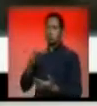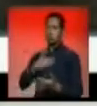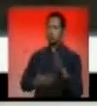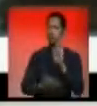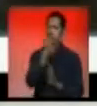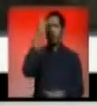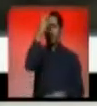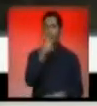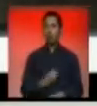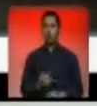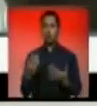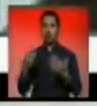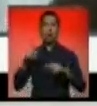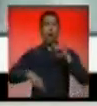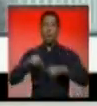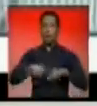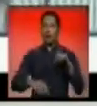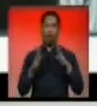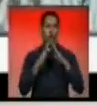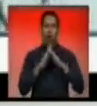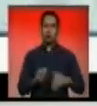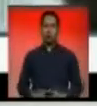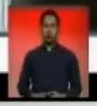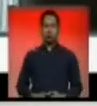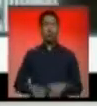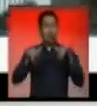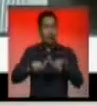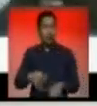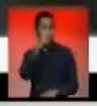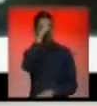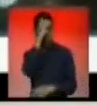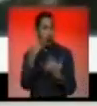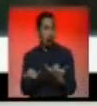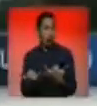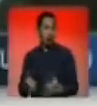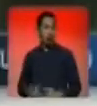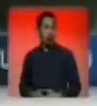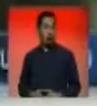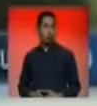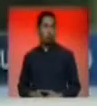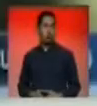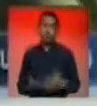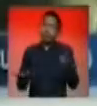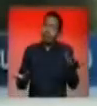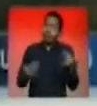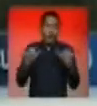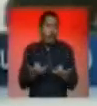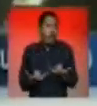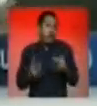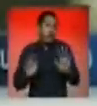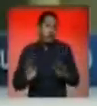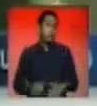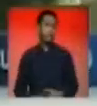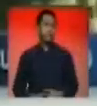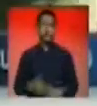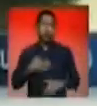al domicilio de un amigo. De un amigo, va a quedarse en Perú por hoy, por lo menos. Por lo menos, sí. La verdad es que no sabría qué decirle.